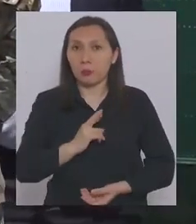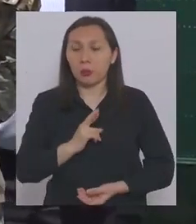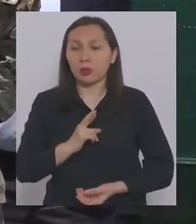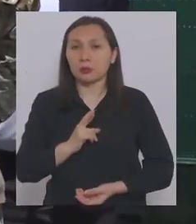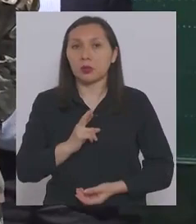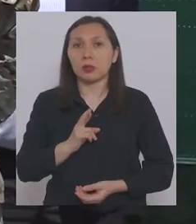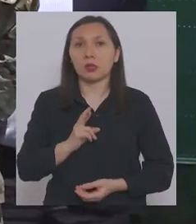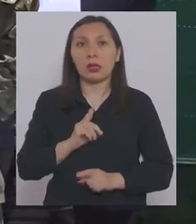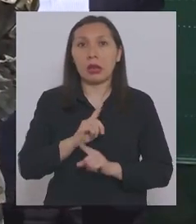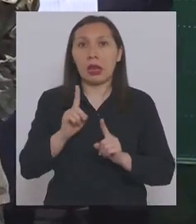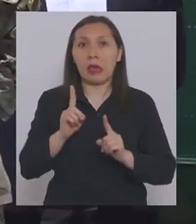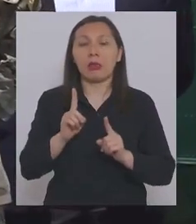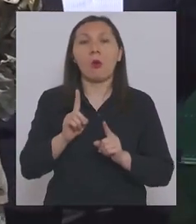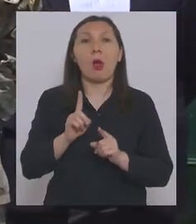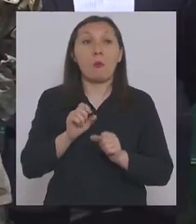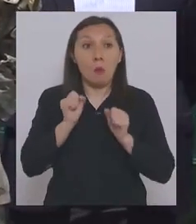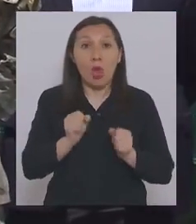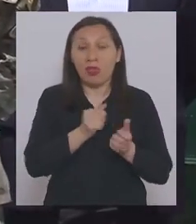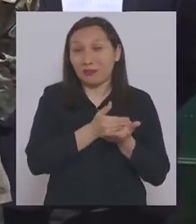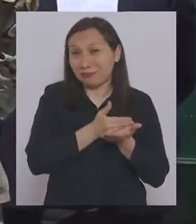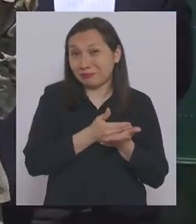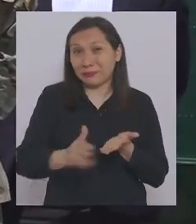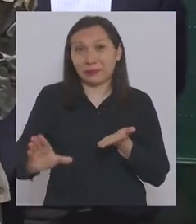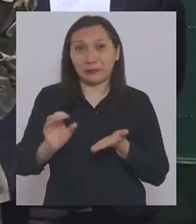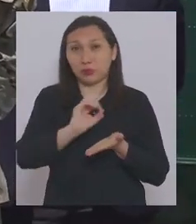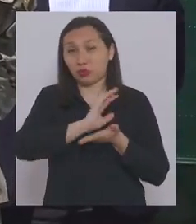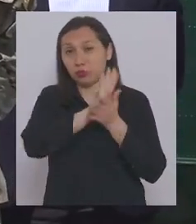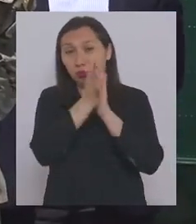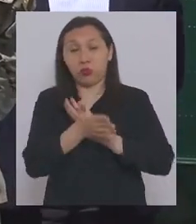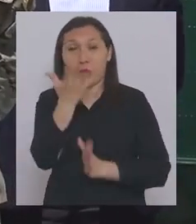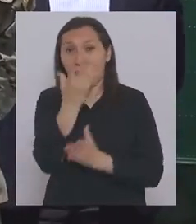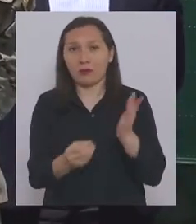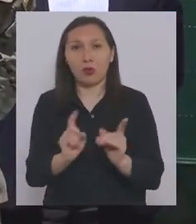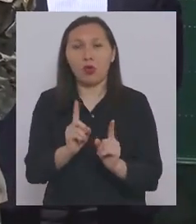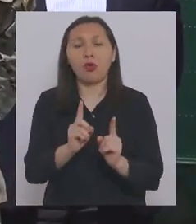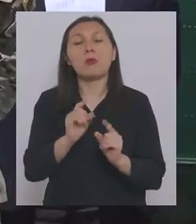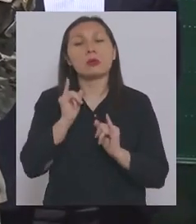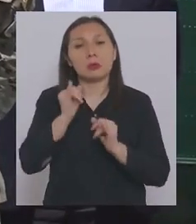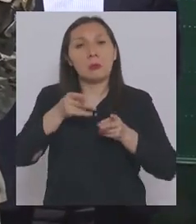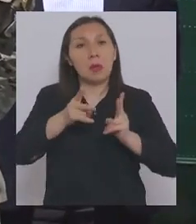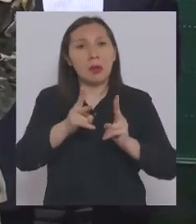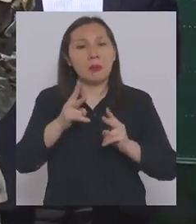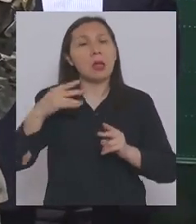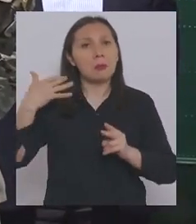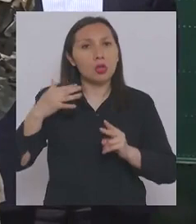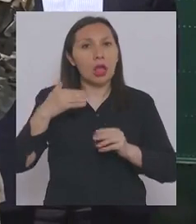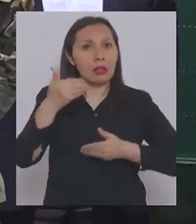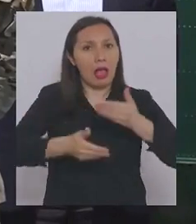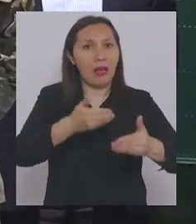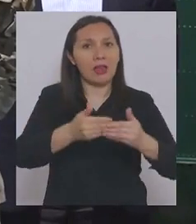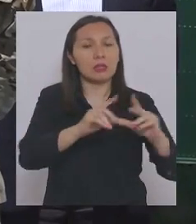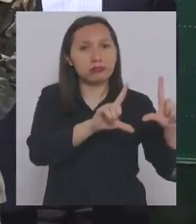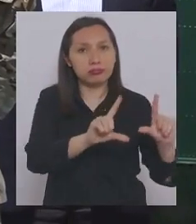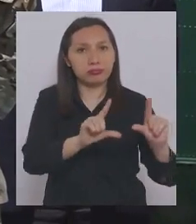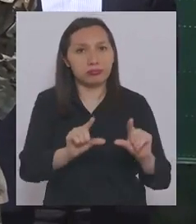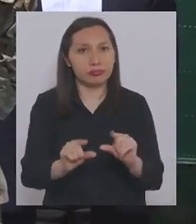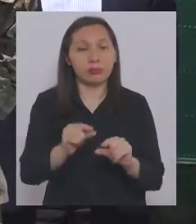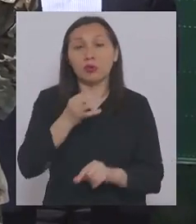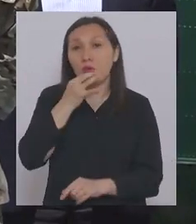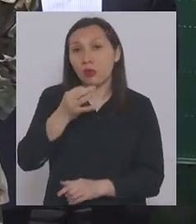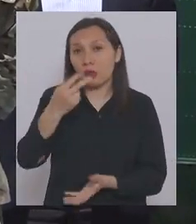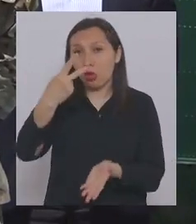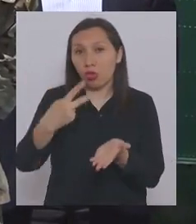No ha permitido eliminar la violencia, el terrorismo y el narcotráfico, pero sí nos ha permitido importantes avances. Y lo repito,